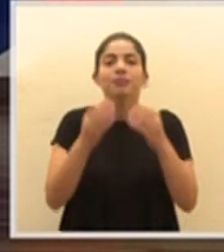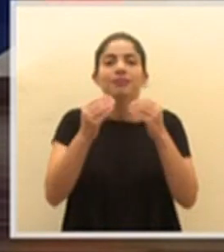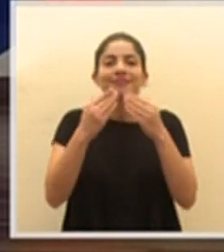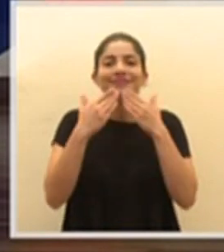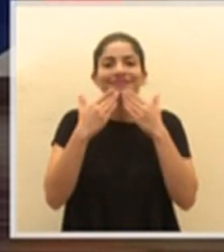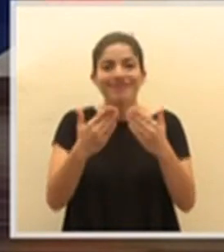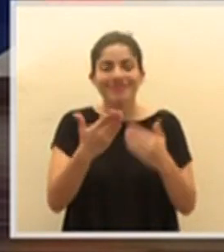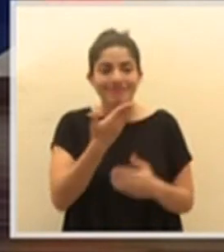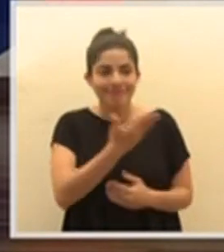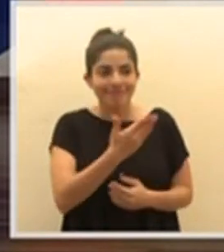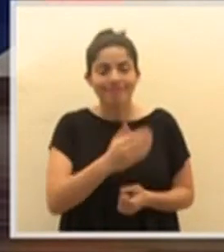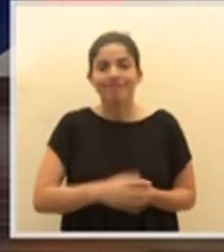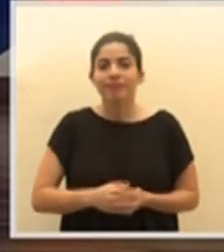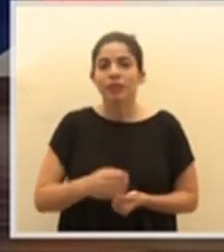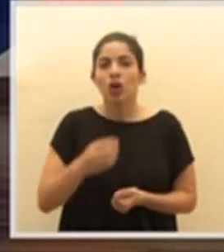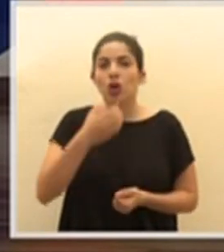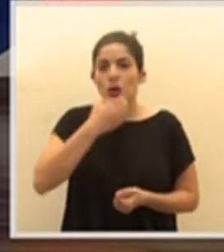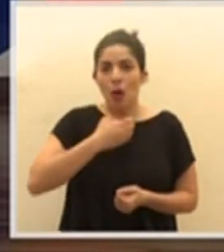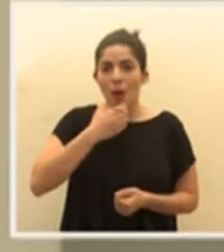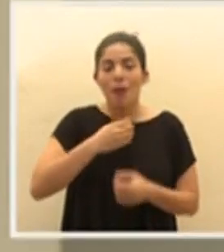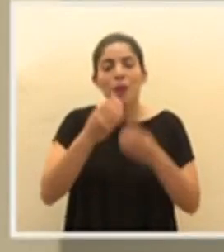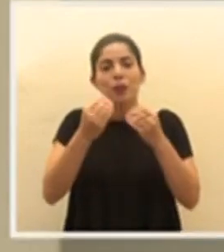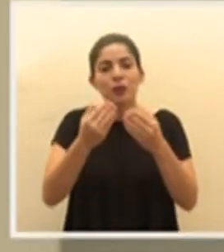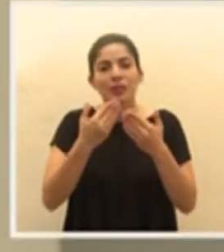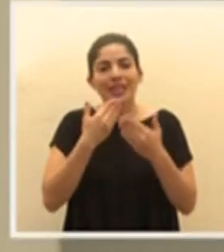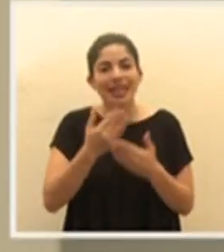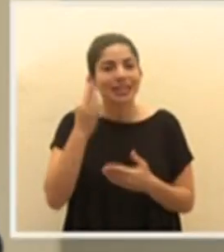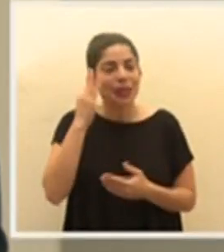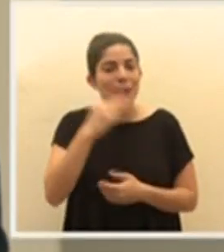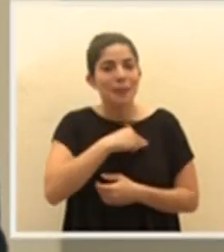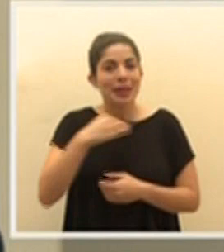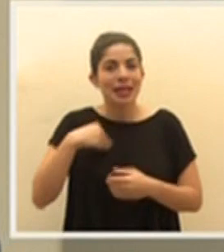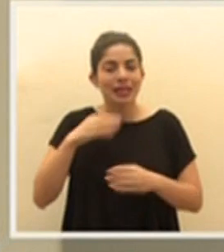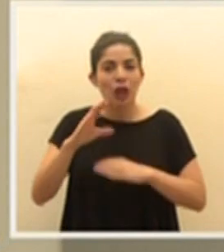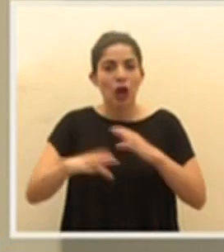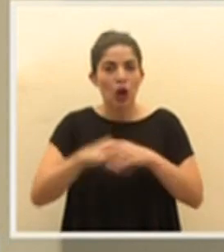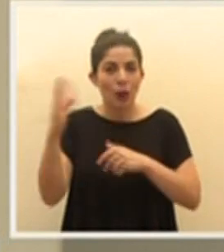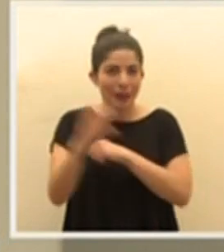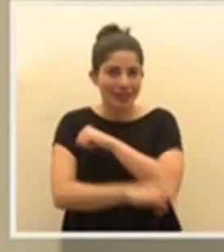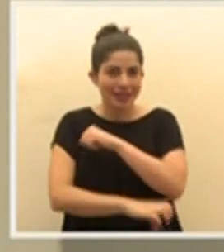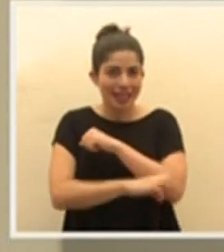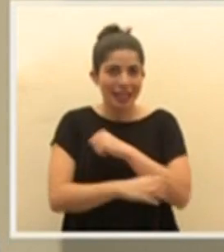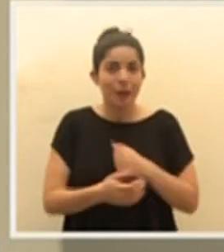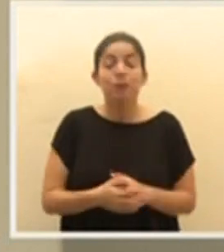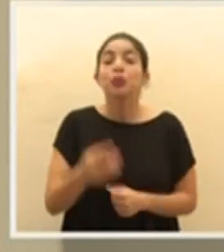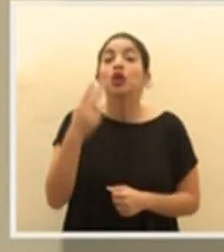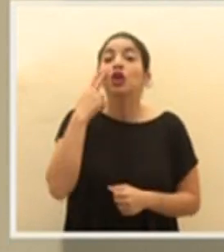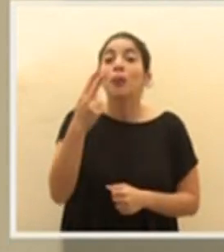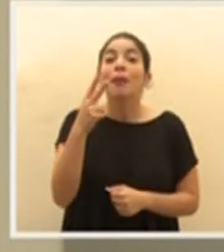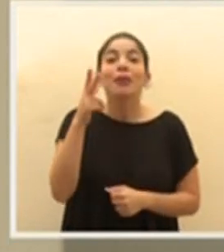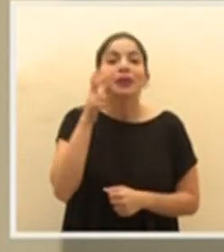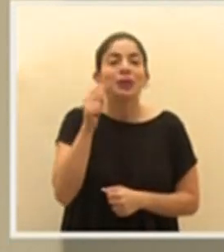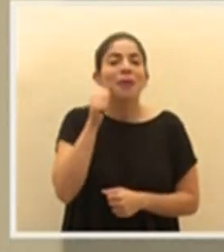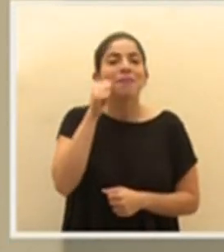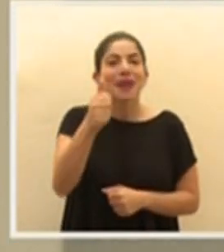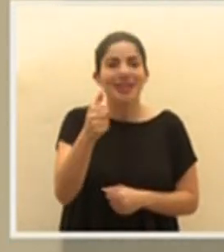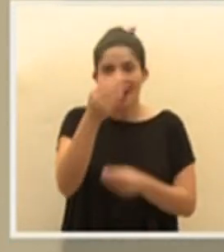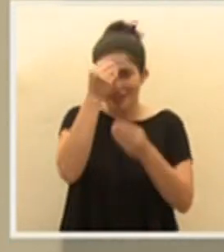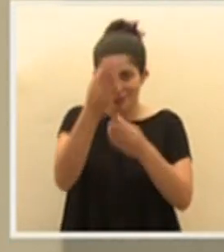Muchísimas gracias a don Román Macaya, muchas gracias a la señora ministra de Comercio Exterior. Nos vemos y nos escuchamos mañana